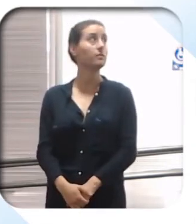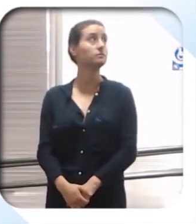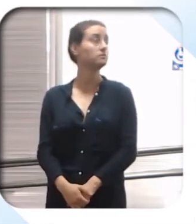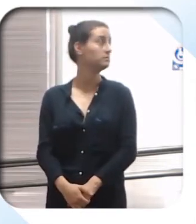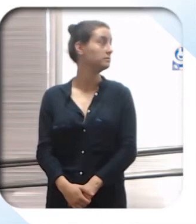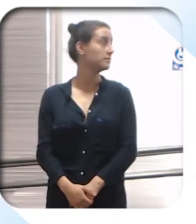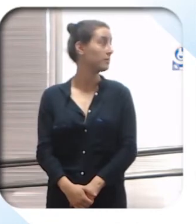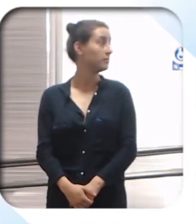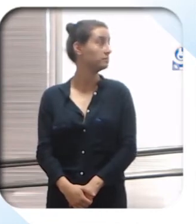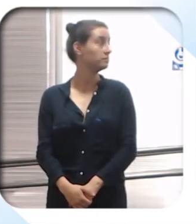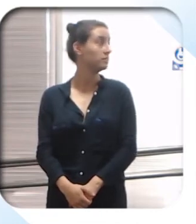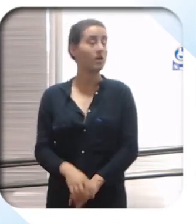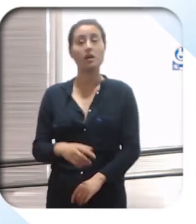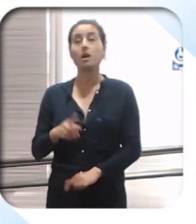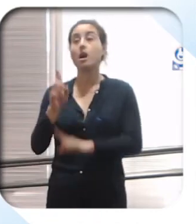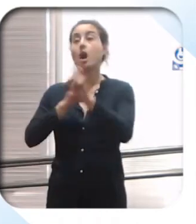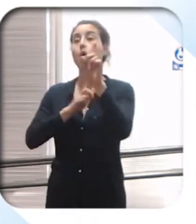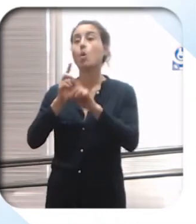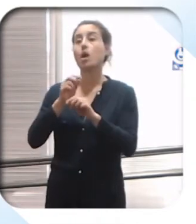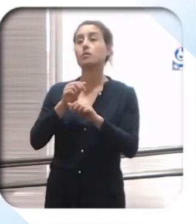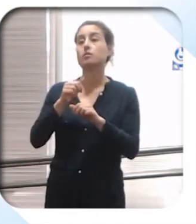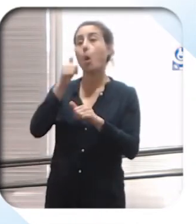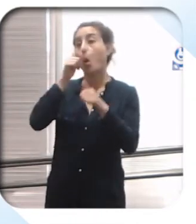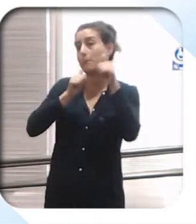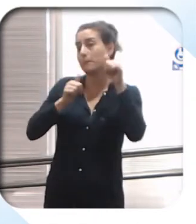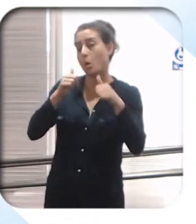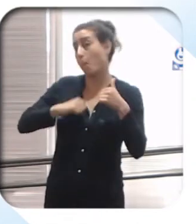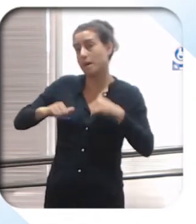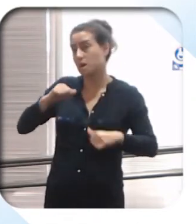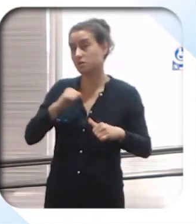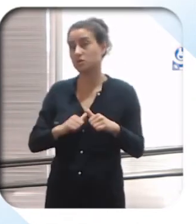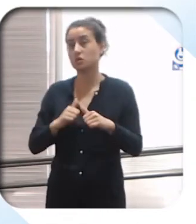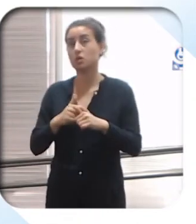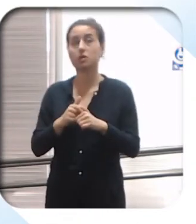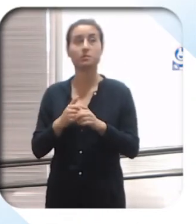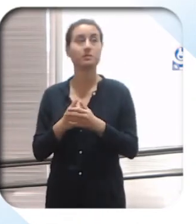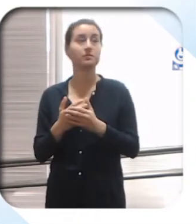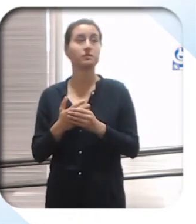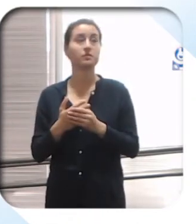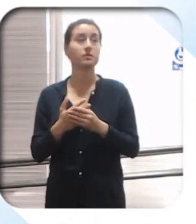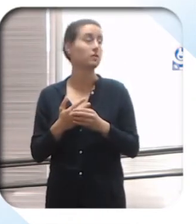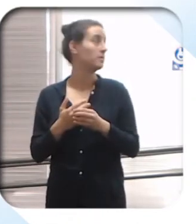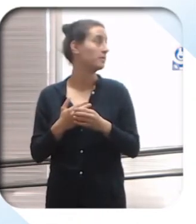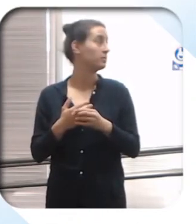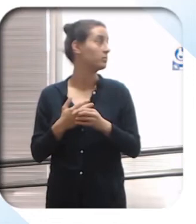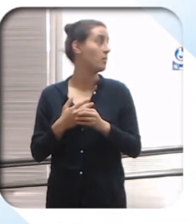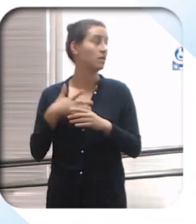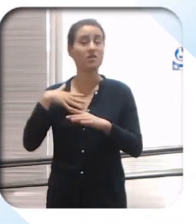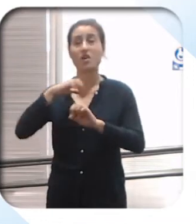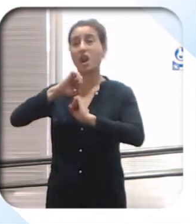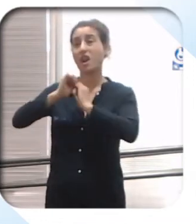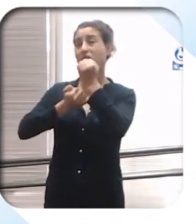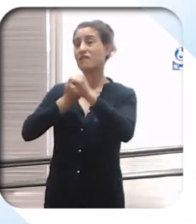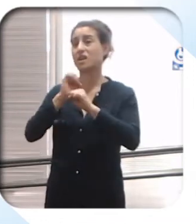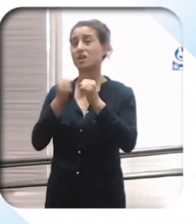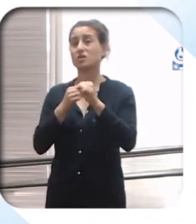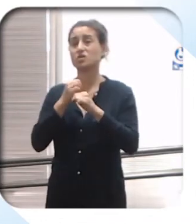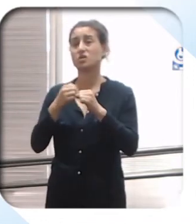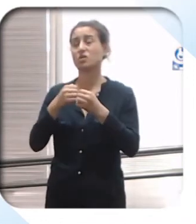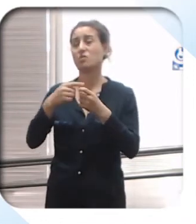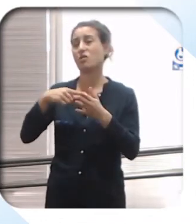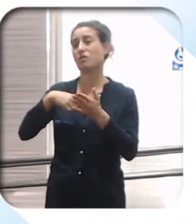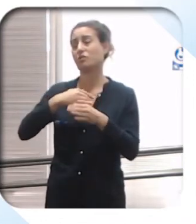que hay intervenciones y lamentablemente las supe pasar, que llevan rehabilitaciones